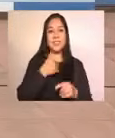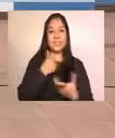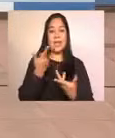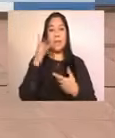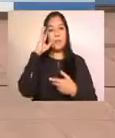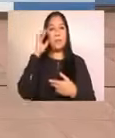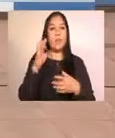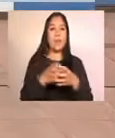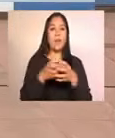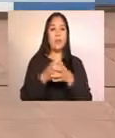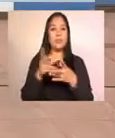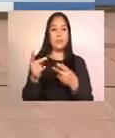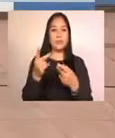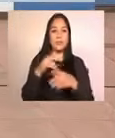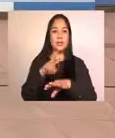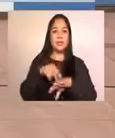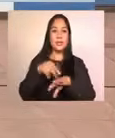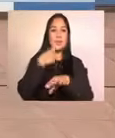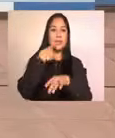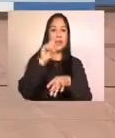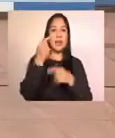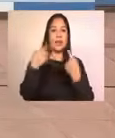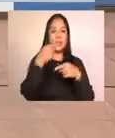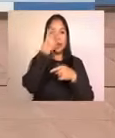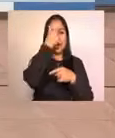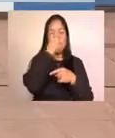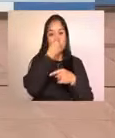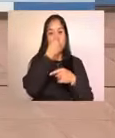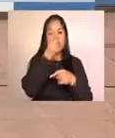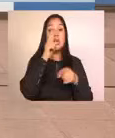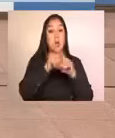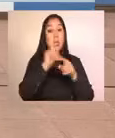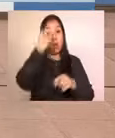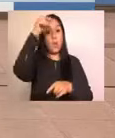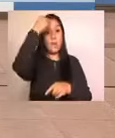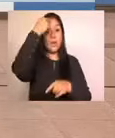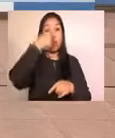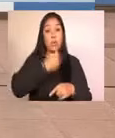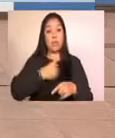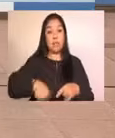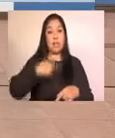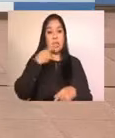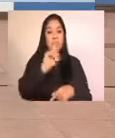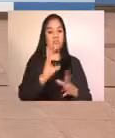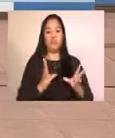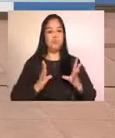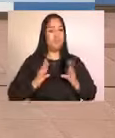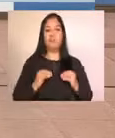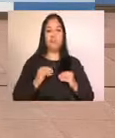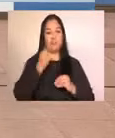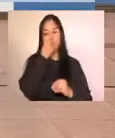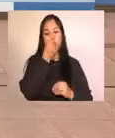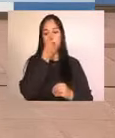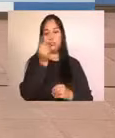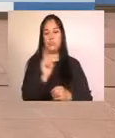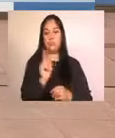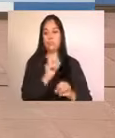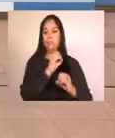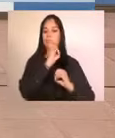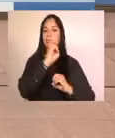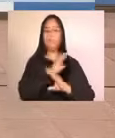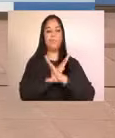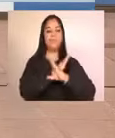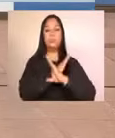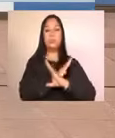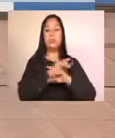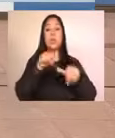Comisión Nacional contra la Corrupción. El gobierno de Guatemala se mantiene firme en su política de cero tolerancia a la corrupción y el 9 de diciembre va a